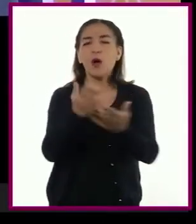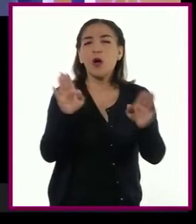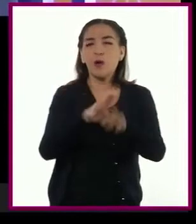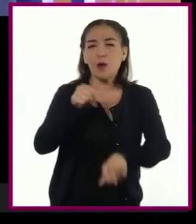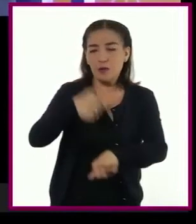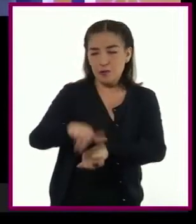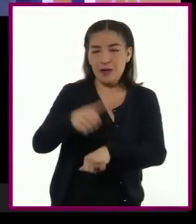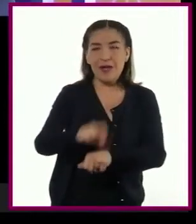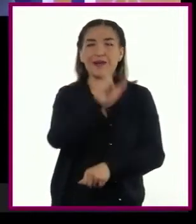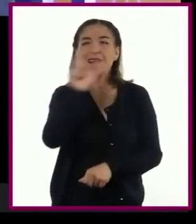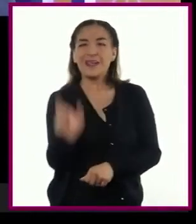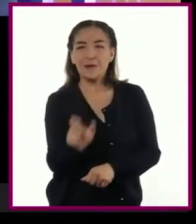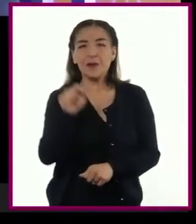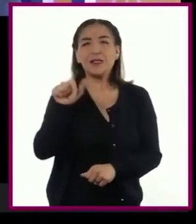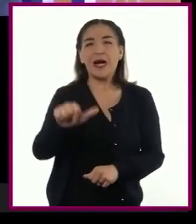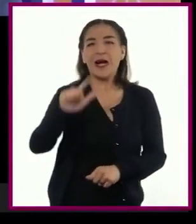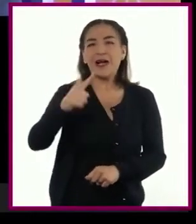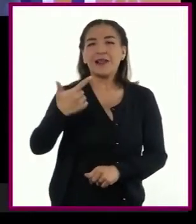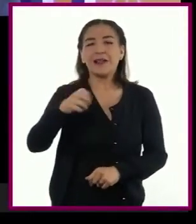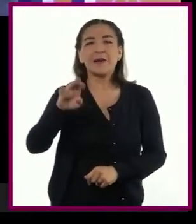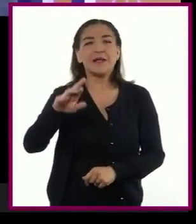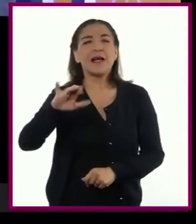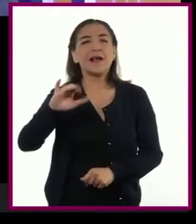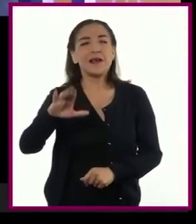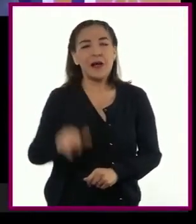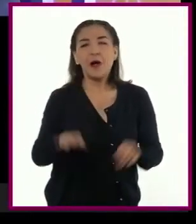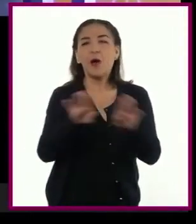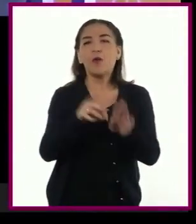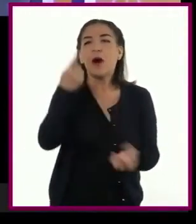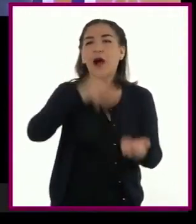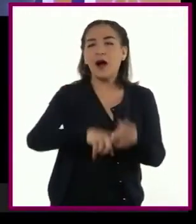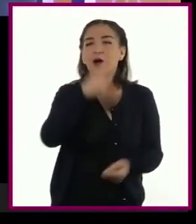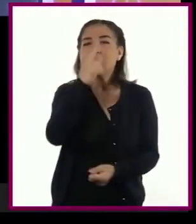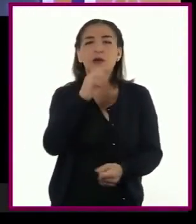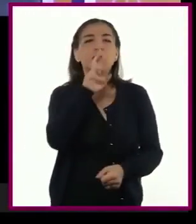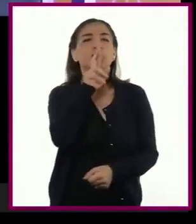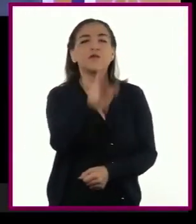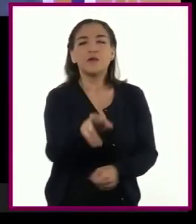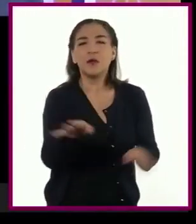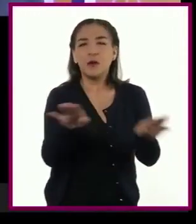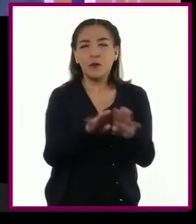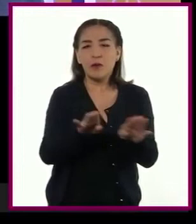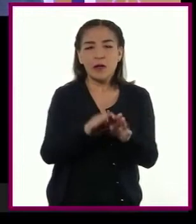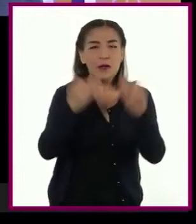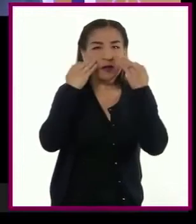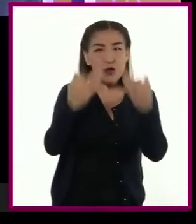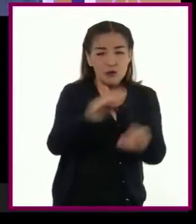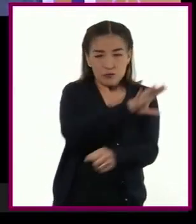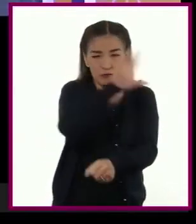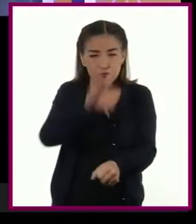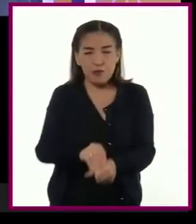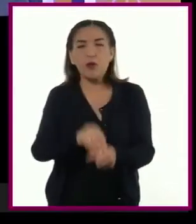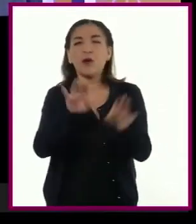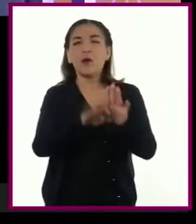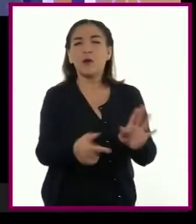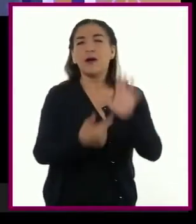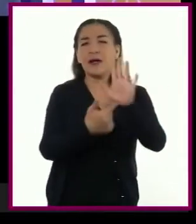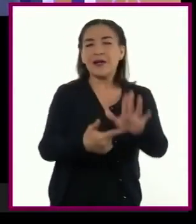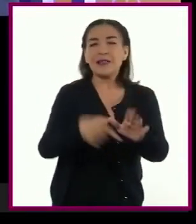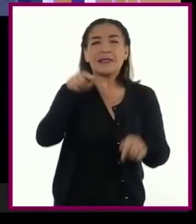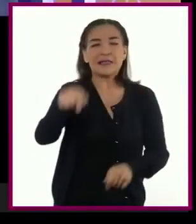menos una raíz o solución. Es decir, demostró de forma completa el